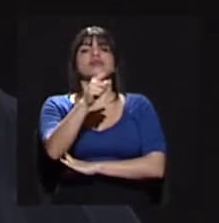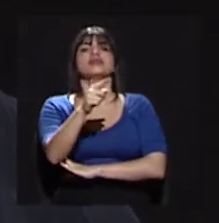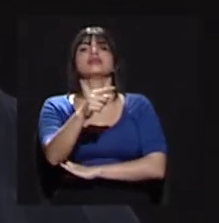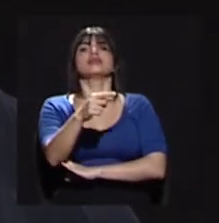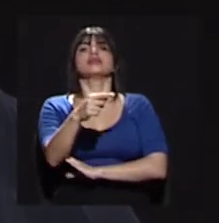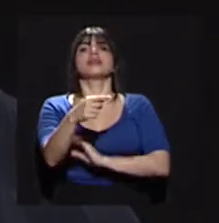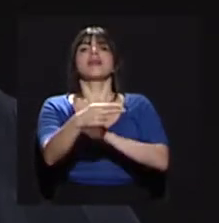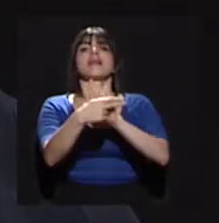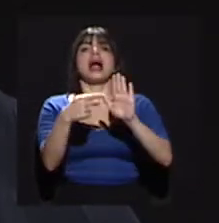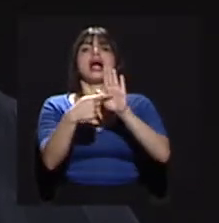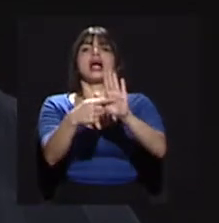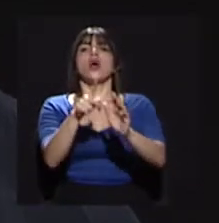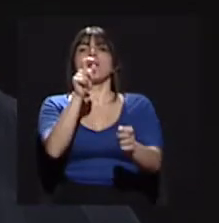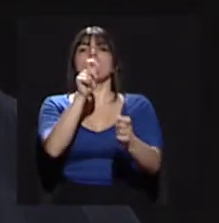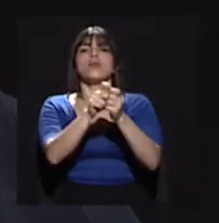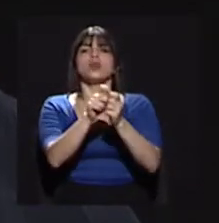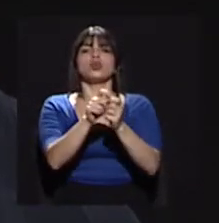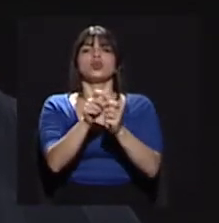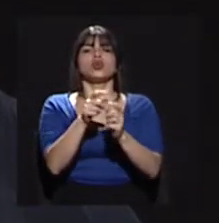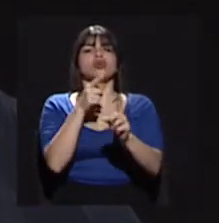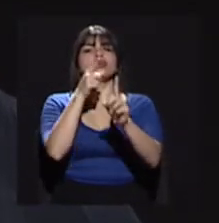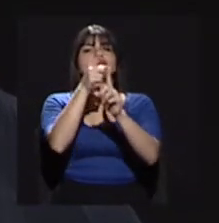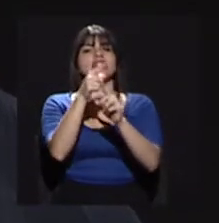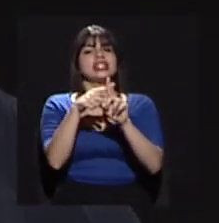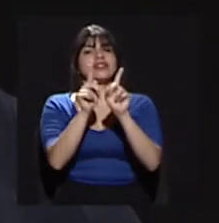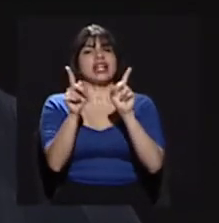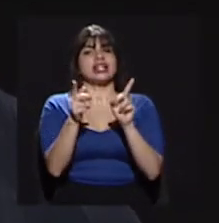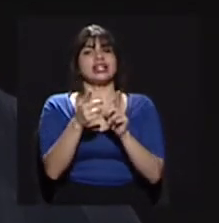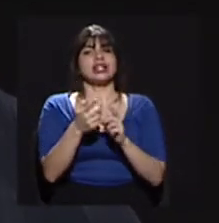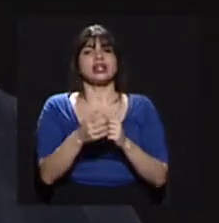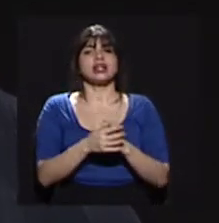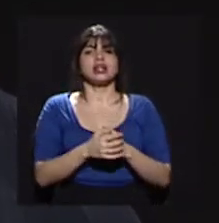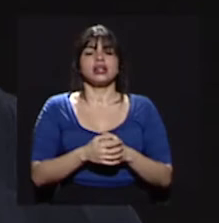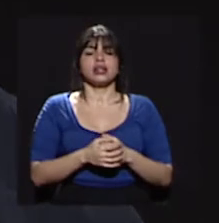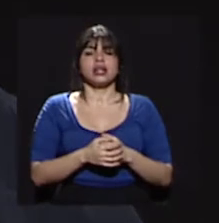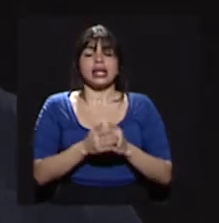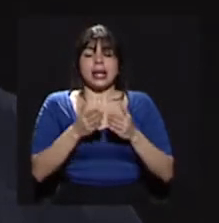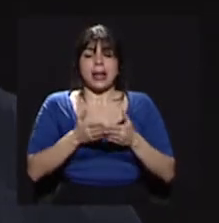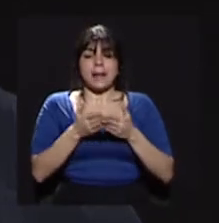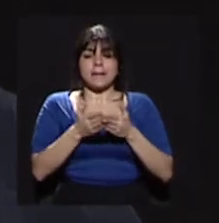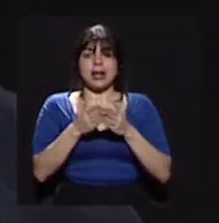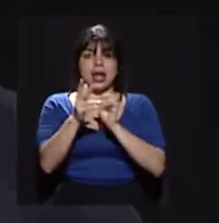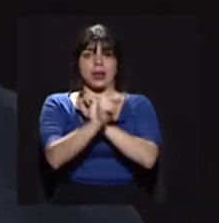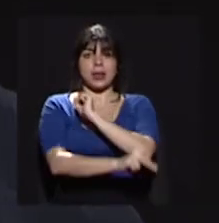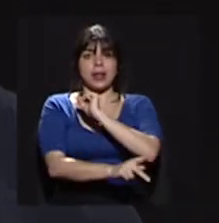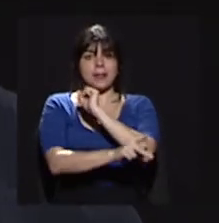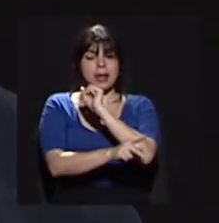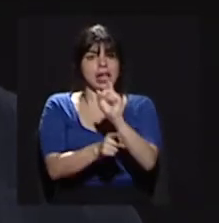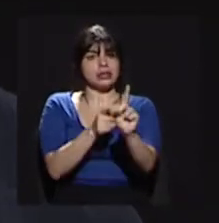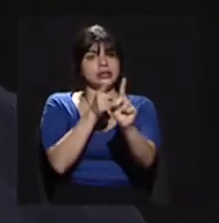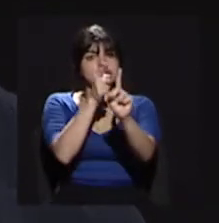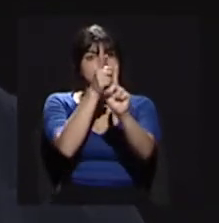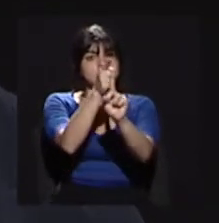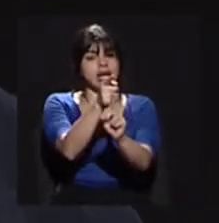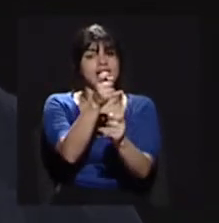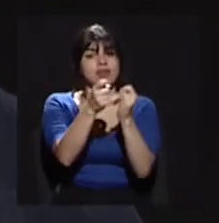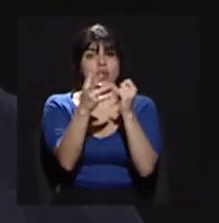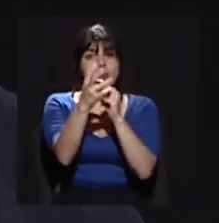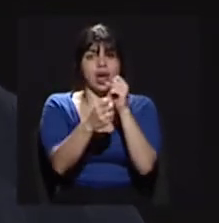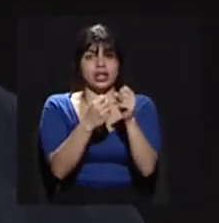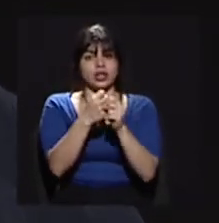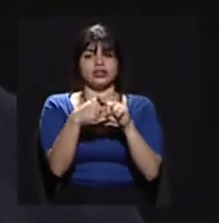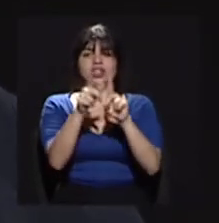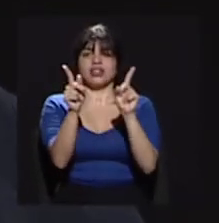un punto de destino distinto al cual llegue el barco de la nación al final de estos cuatro años